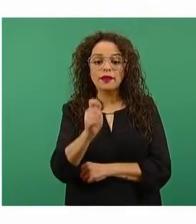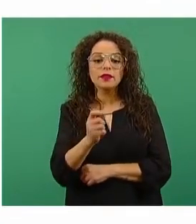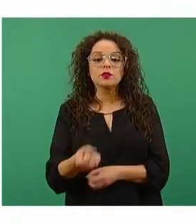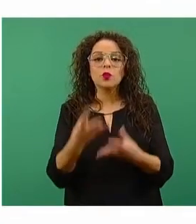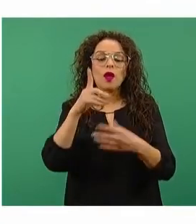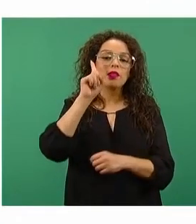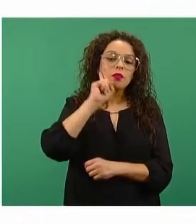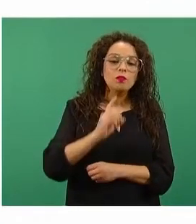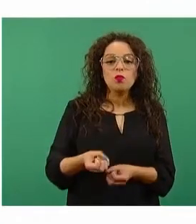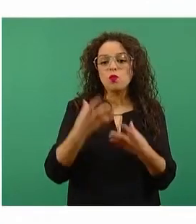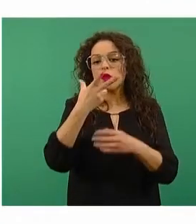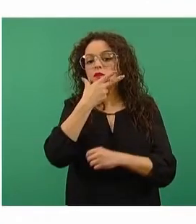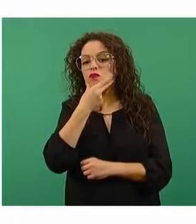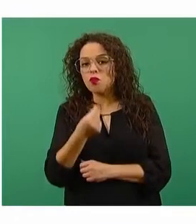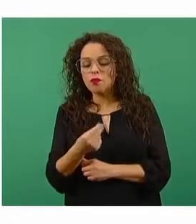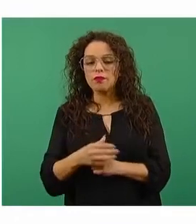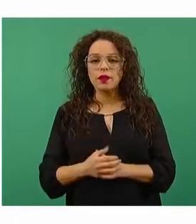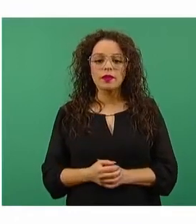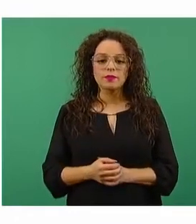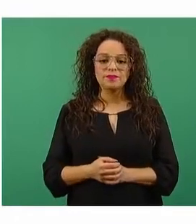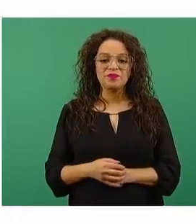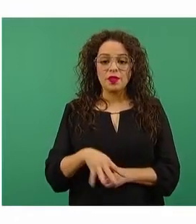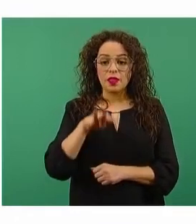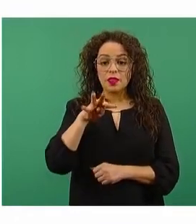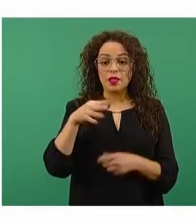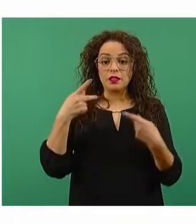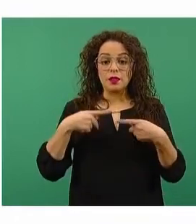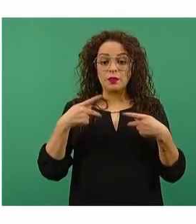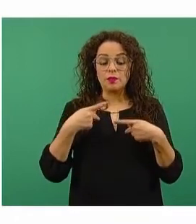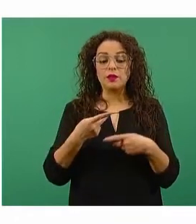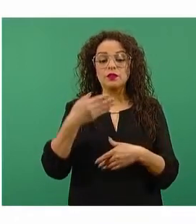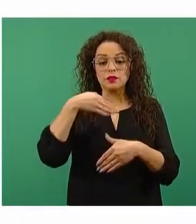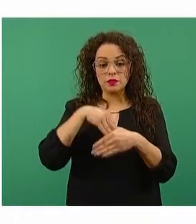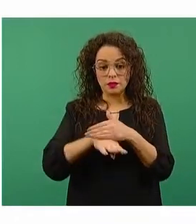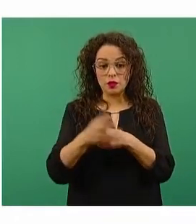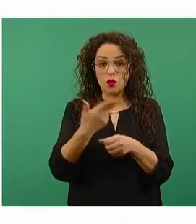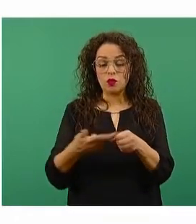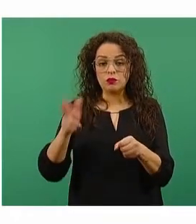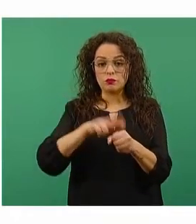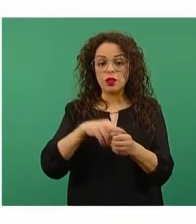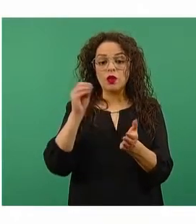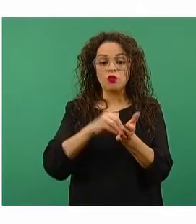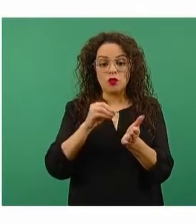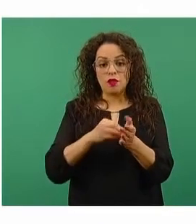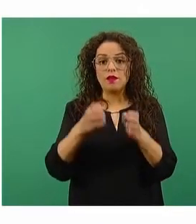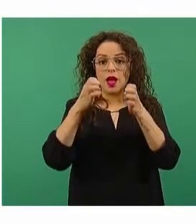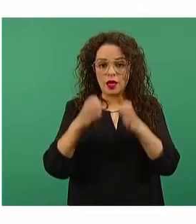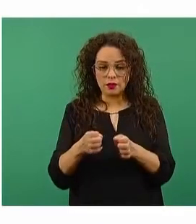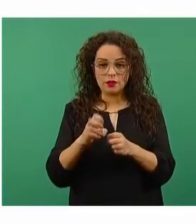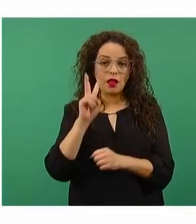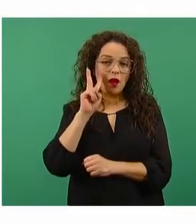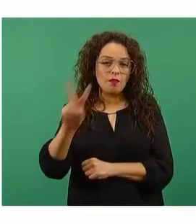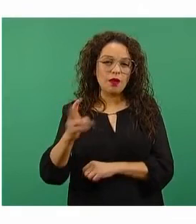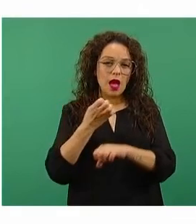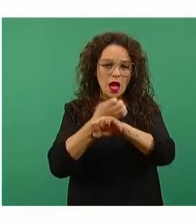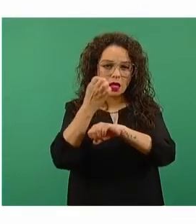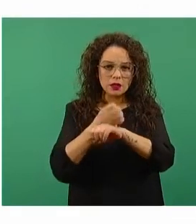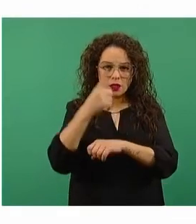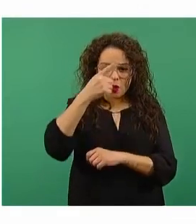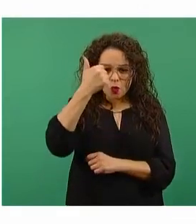mujer. Tenemos la distribución de las 19 personas aún hospitalizadas por entidad federativa en donde se encuentran